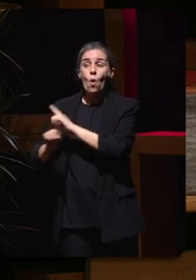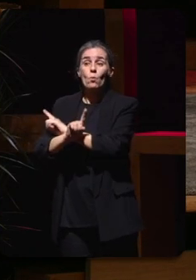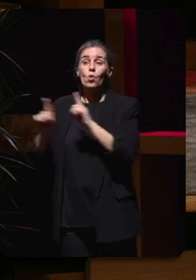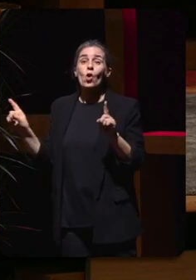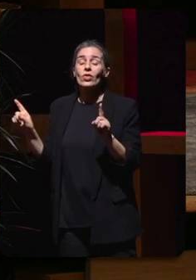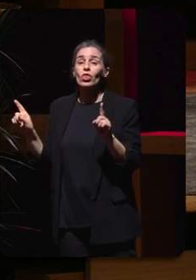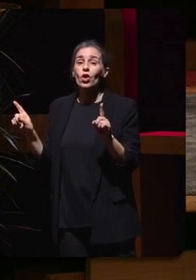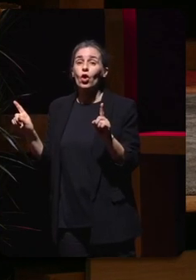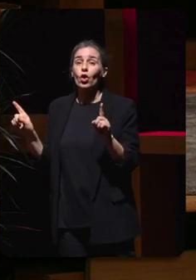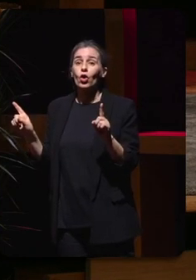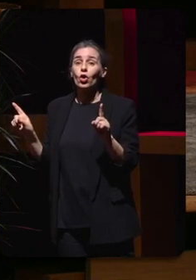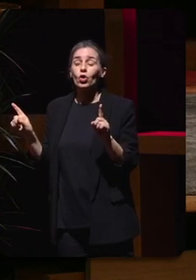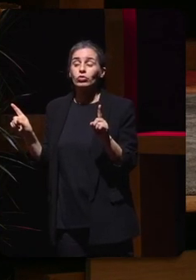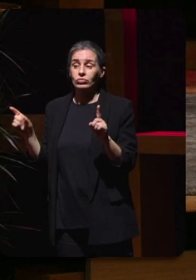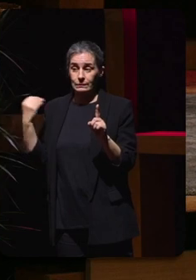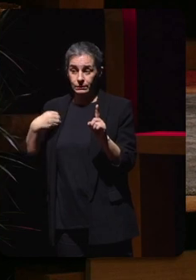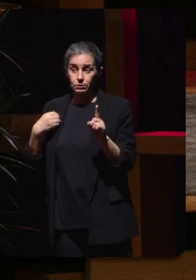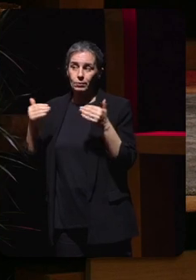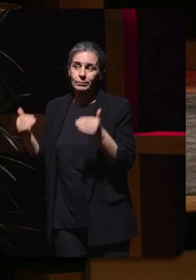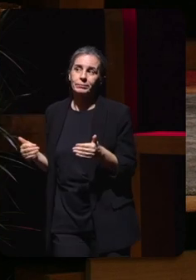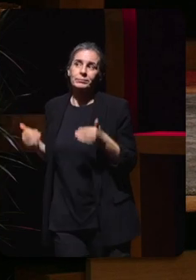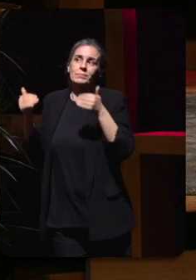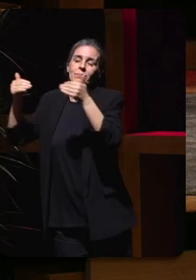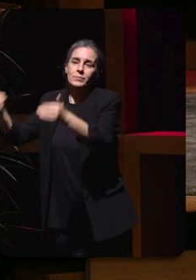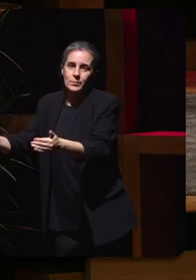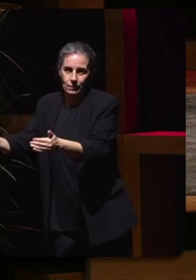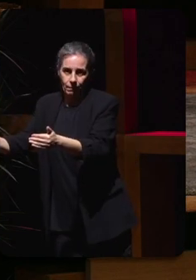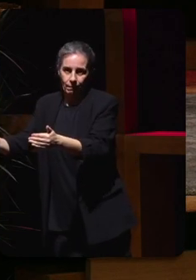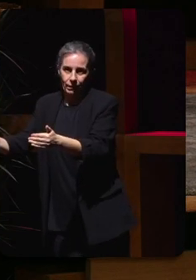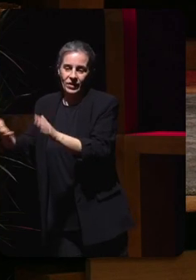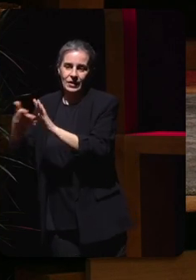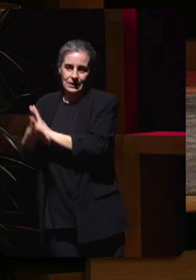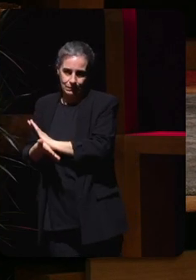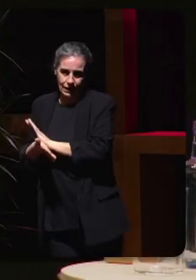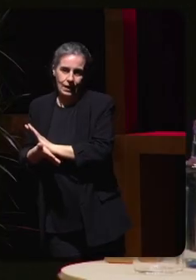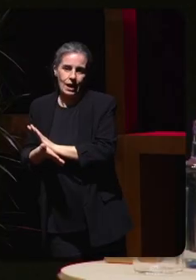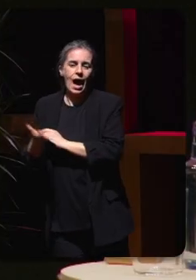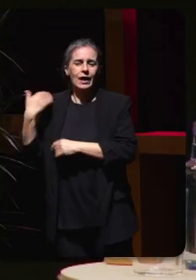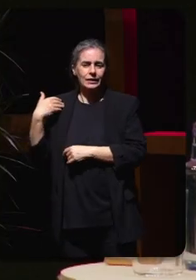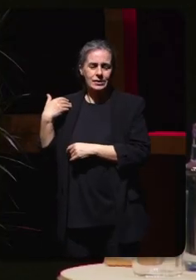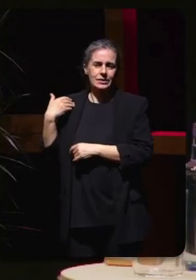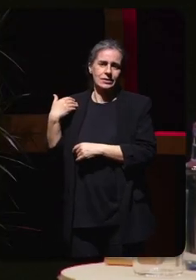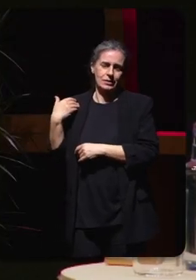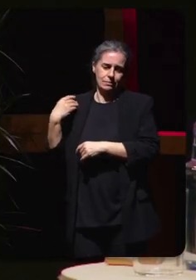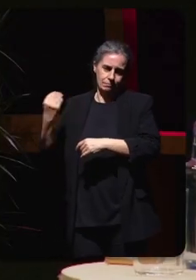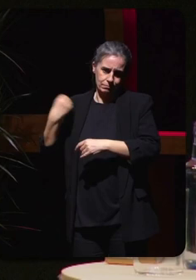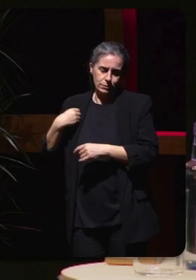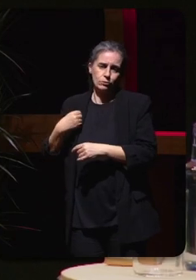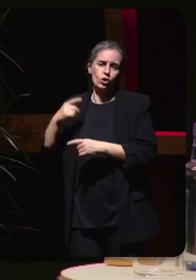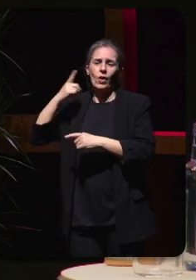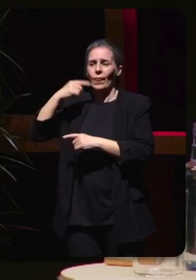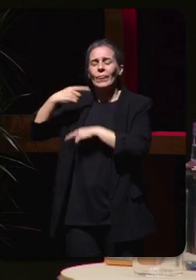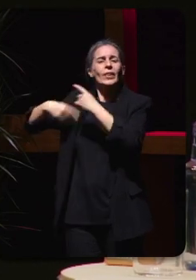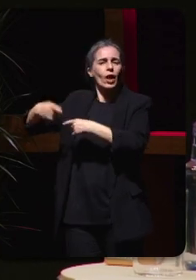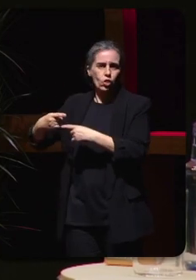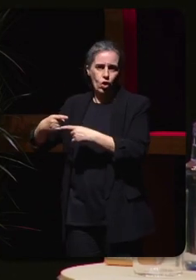hubiera una moratoria, de la prohibición del concubinato, que era una tradición japonesa y que se había anulado después